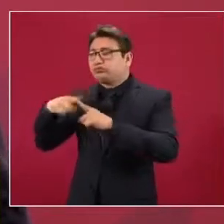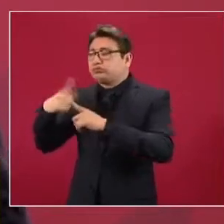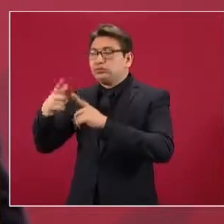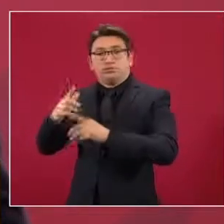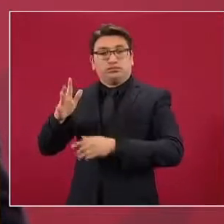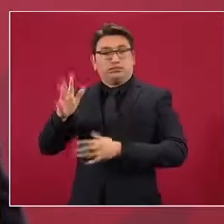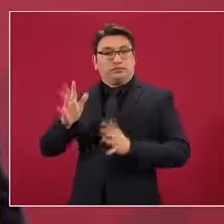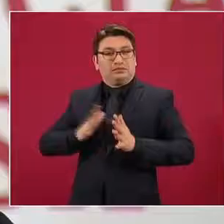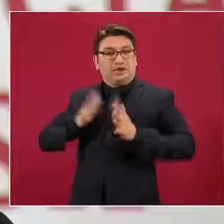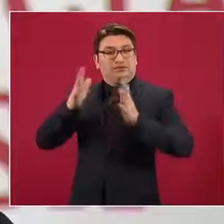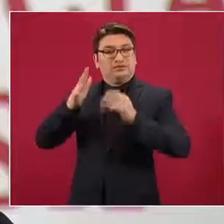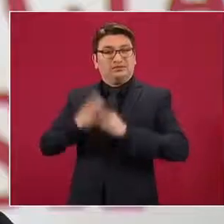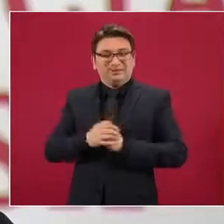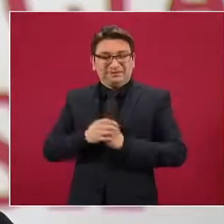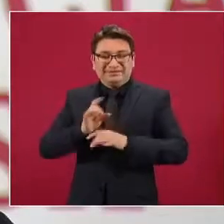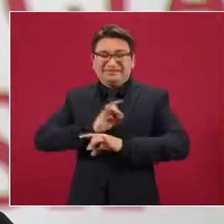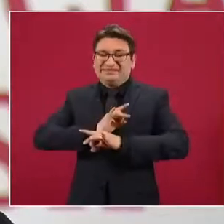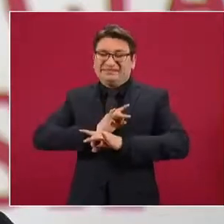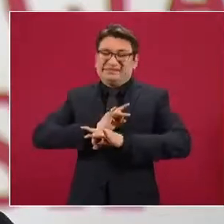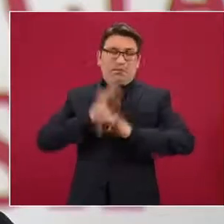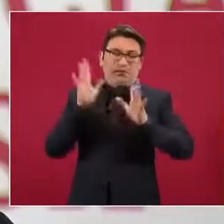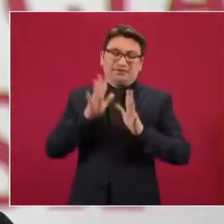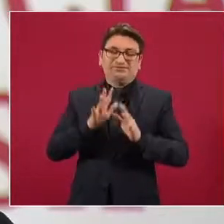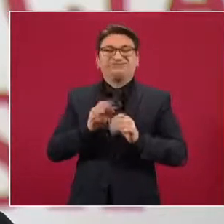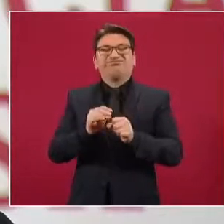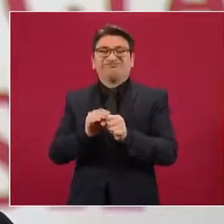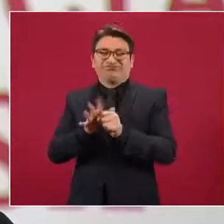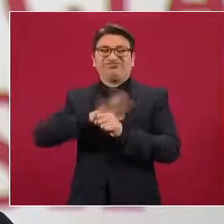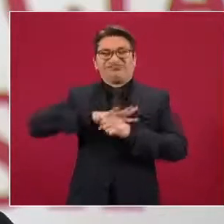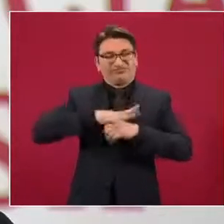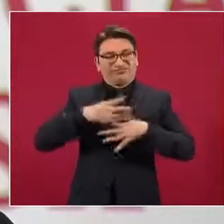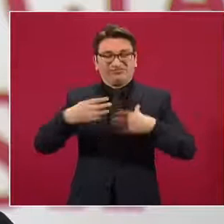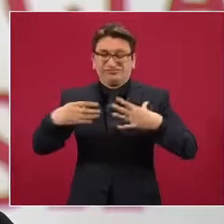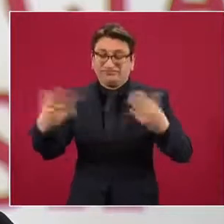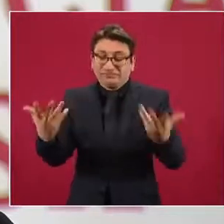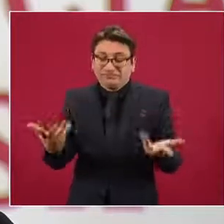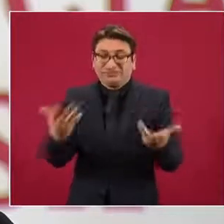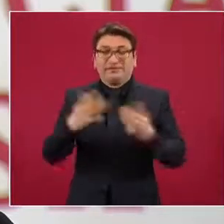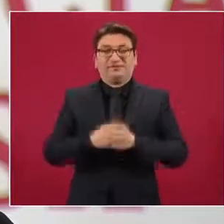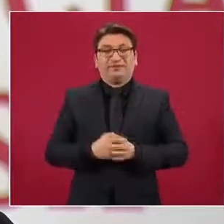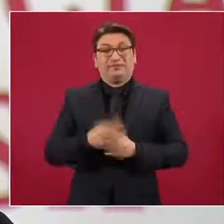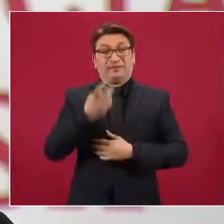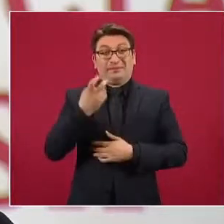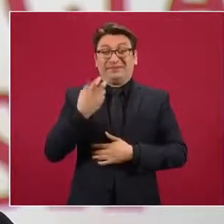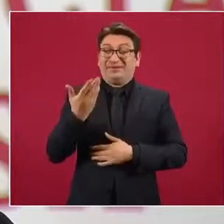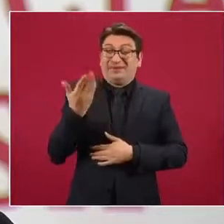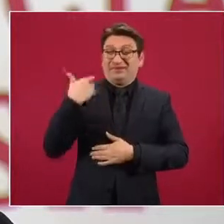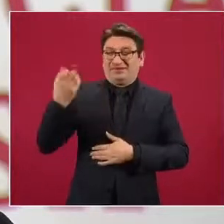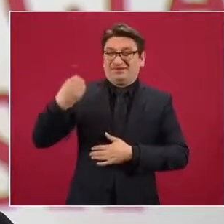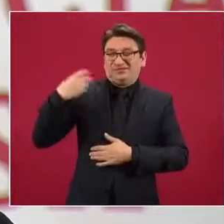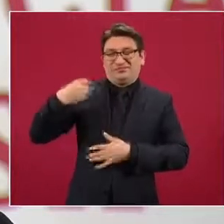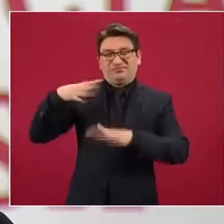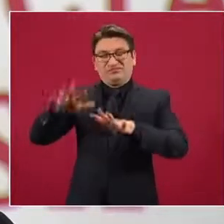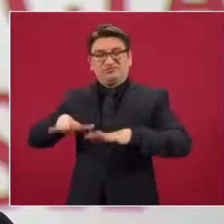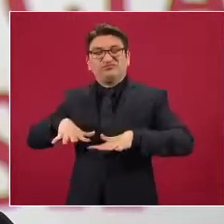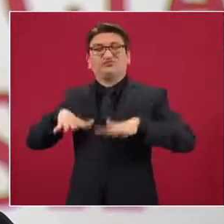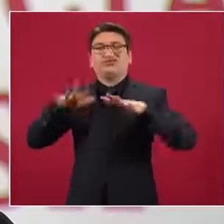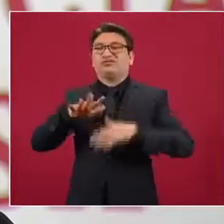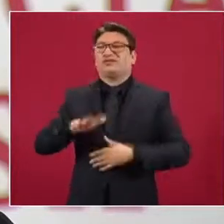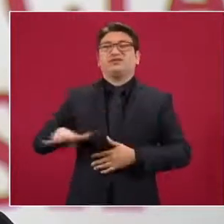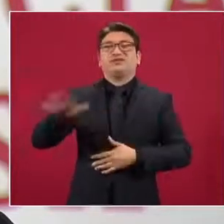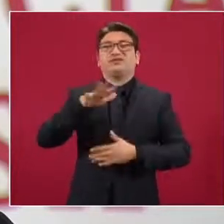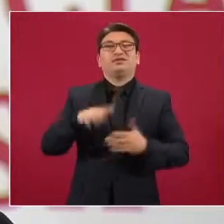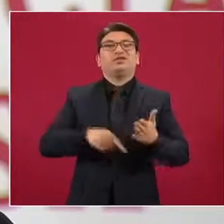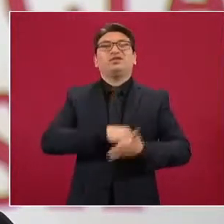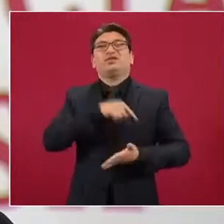en el camino lo de la pandemia. Entonces, aquellos foros en las grandes ciudades del país